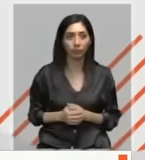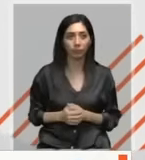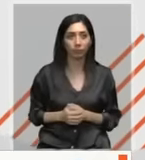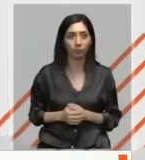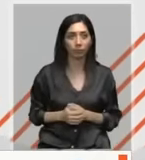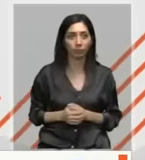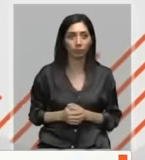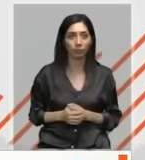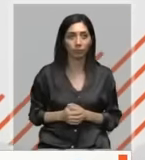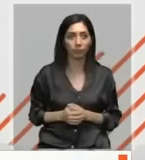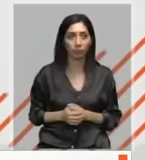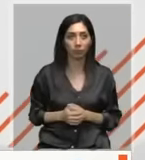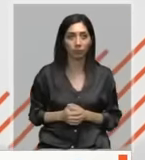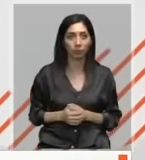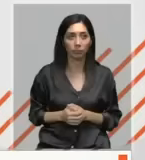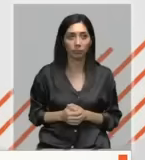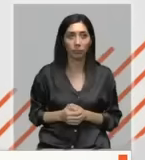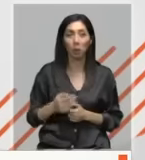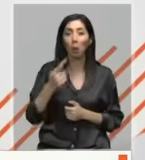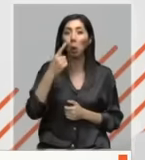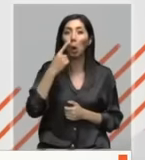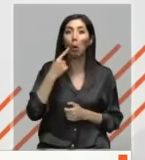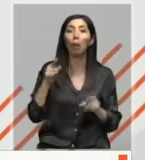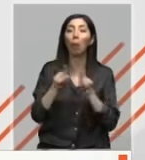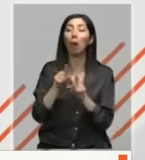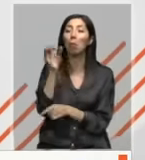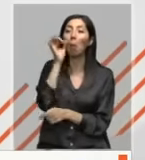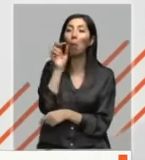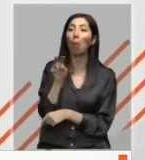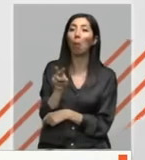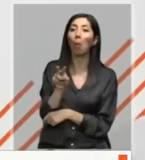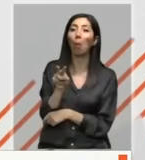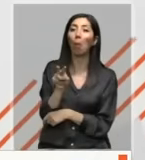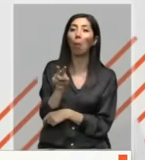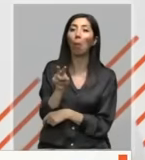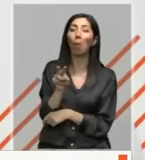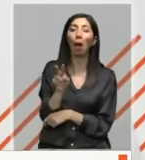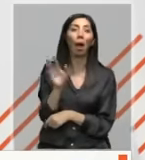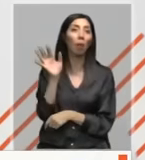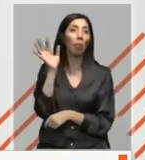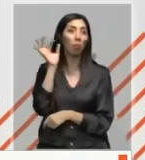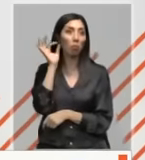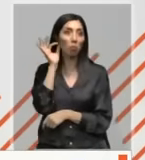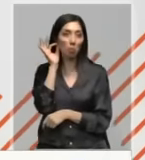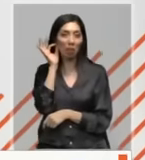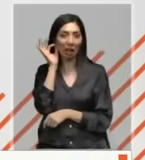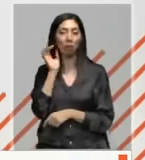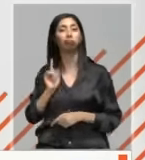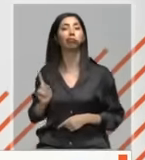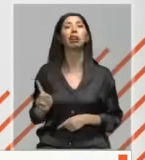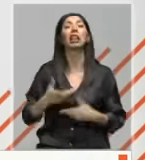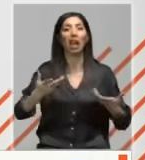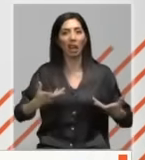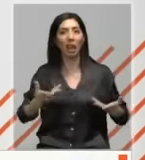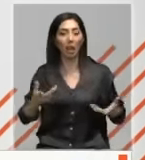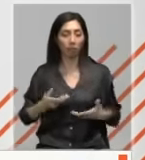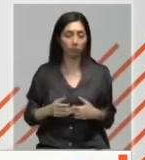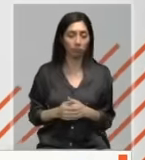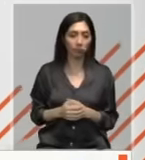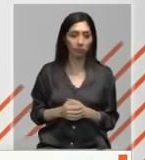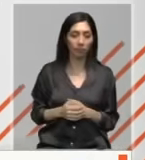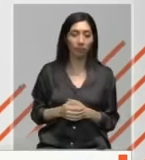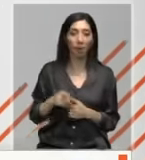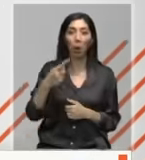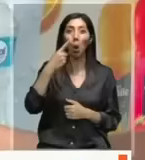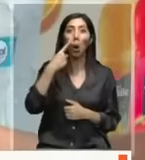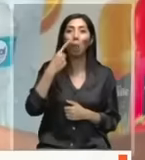A pesar de todo, el desconocido se queda mirando hasta que la cajera del negocio sale a increparlo. Y el tipo